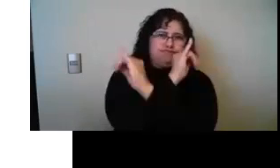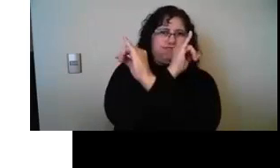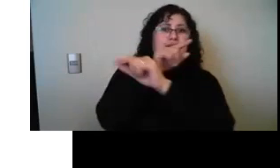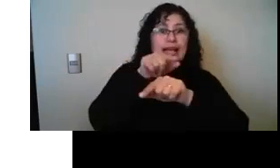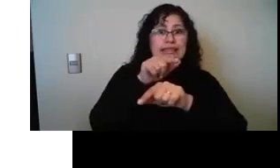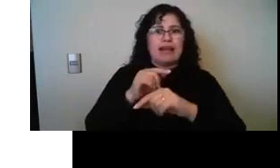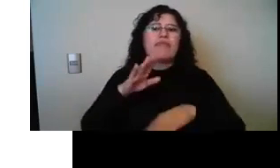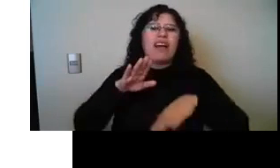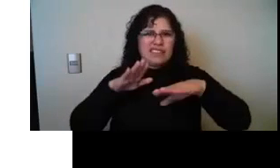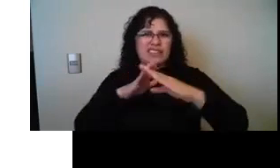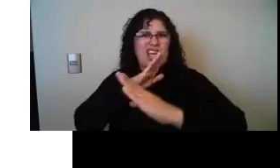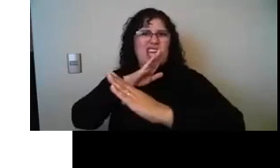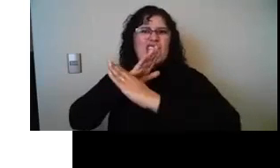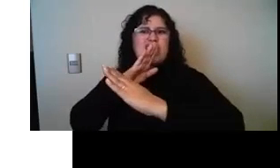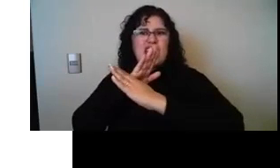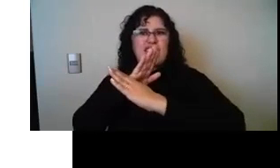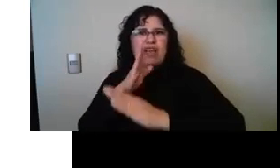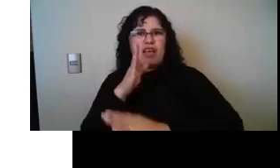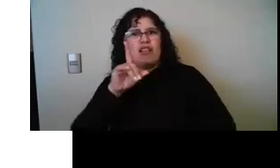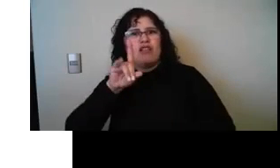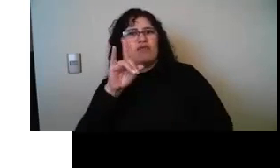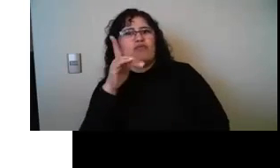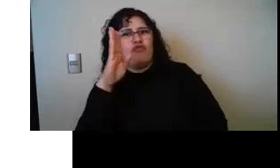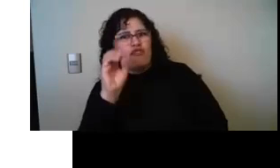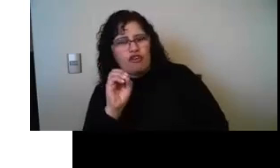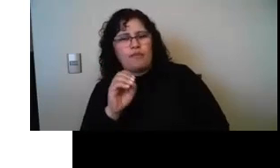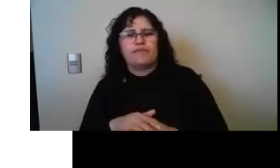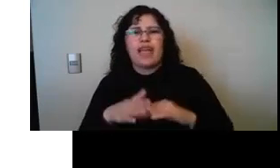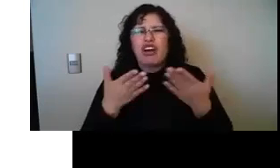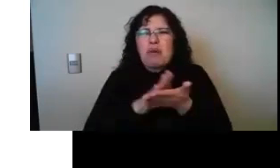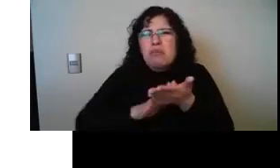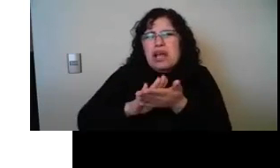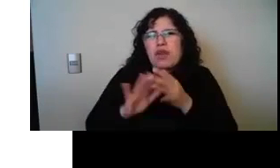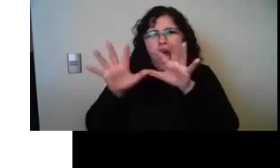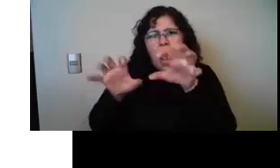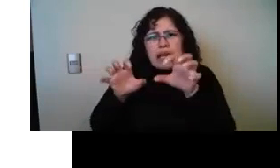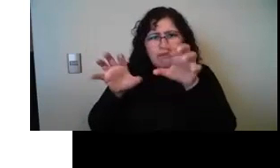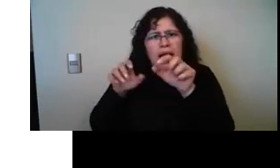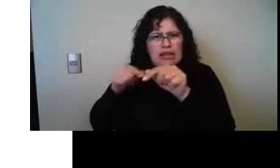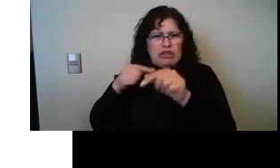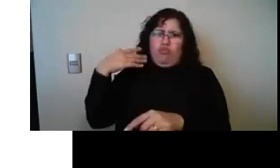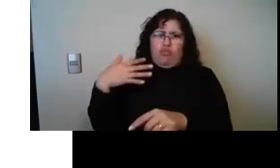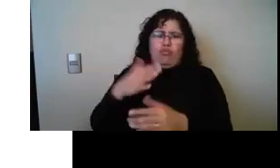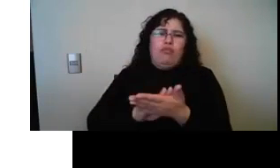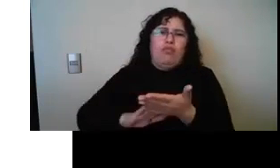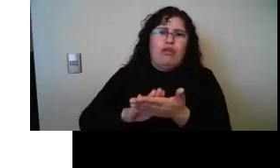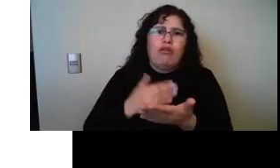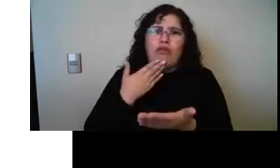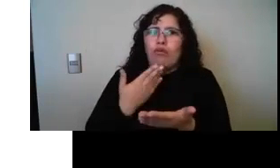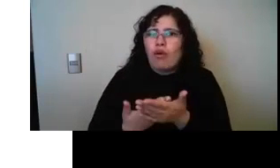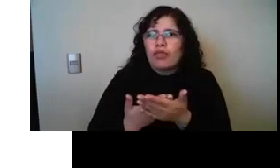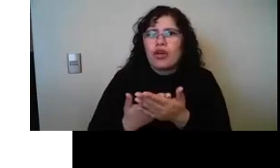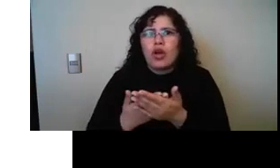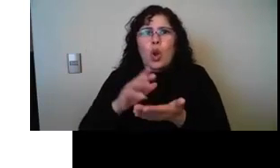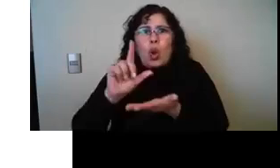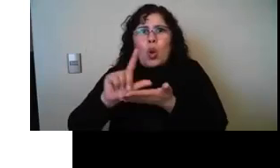acción del bulbo contralateral. Ahora, esto para los animales es importante cuando tienen que dar una ubicación